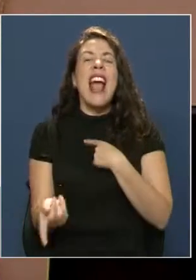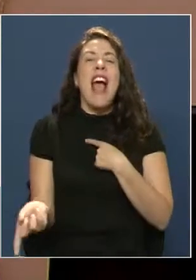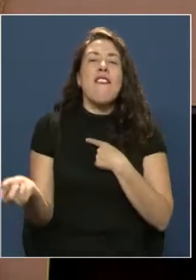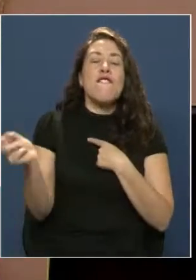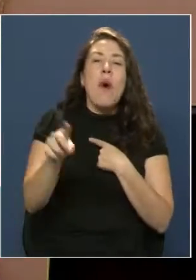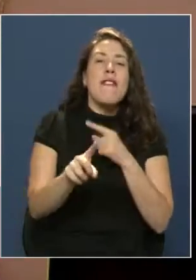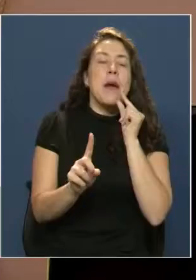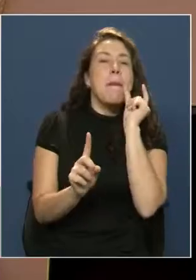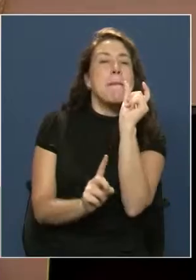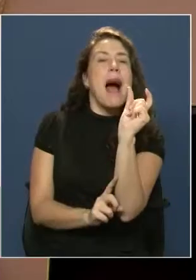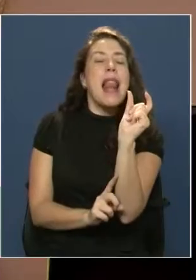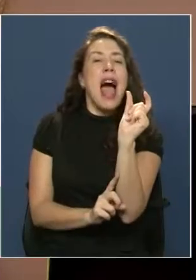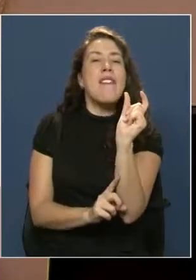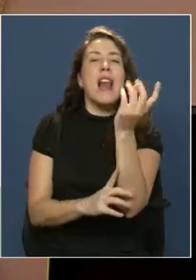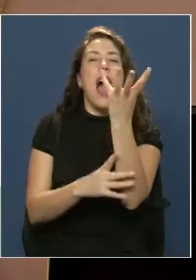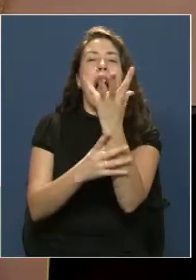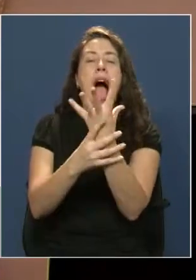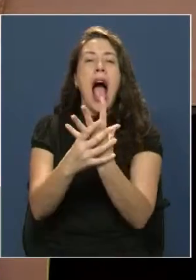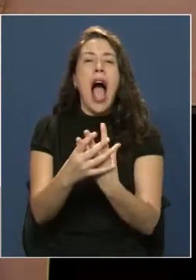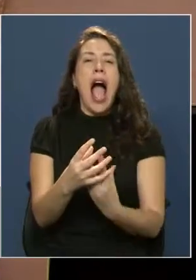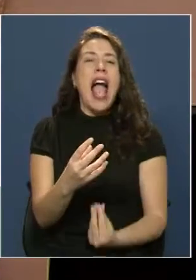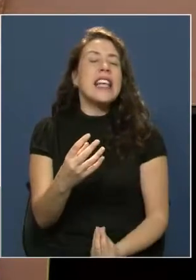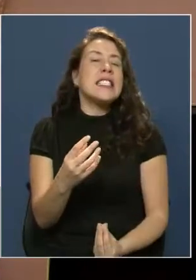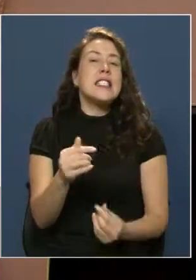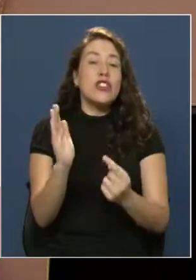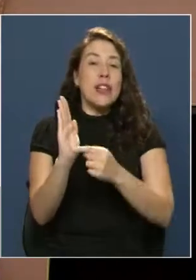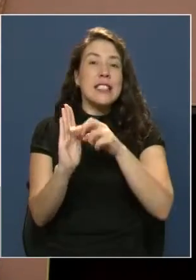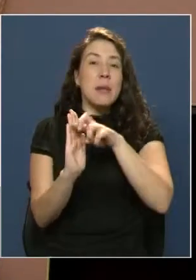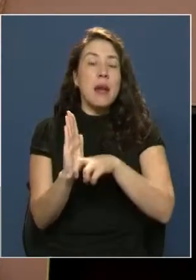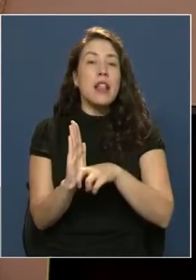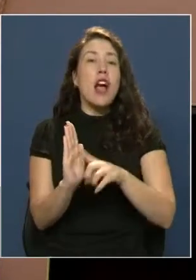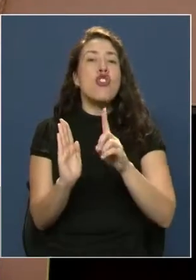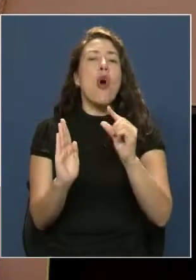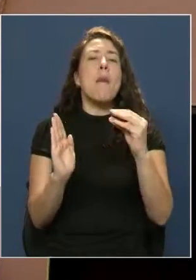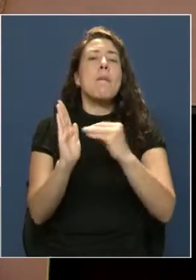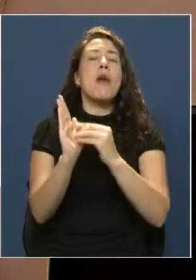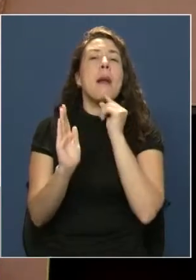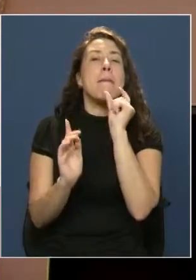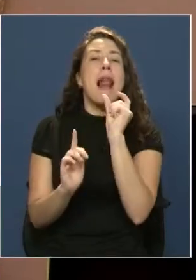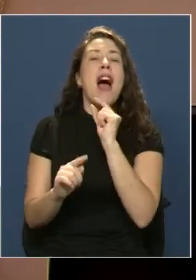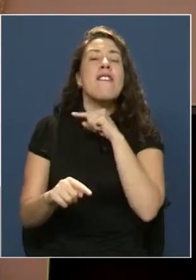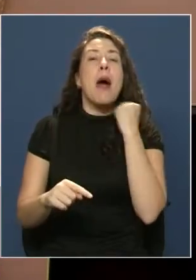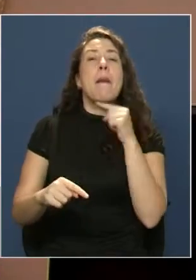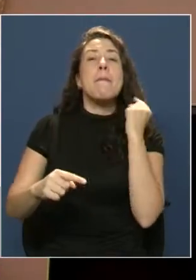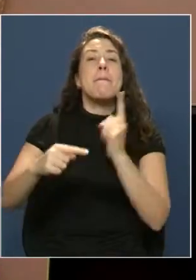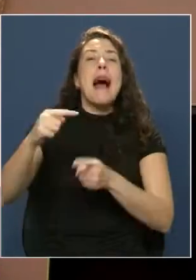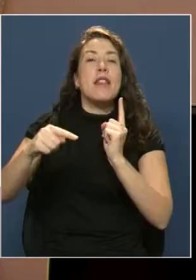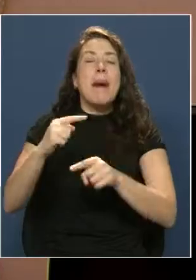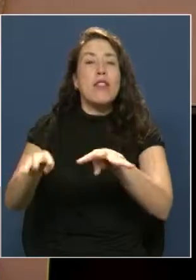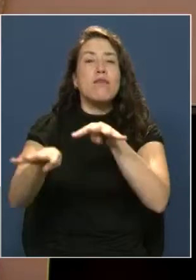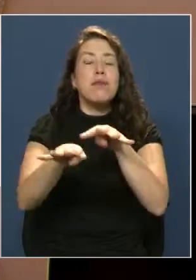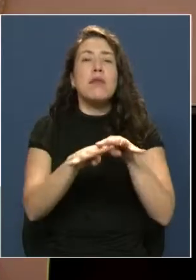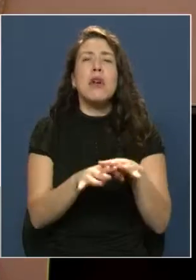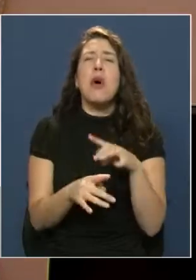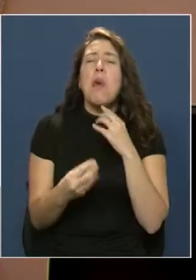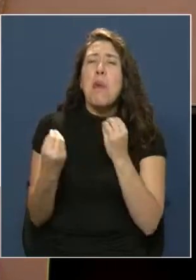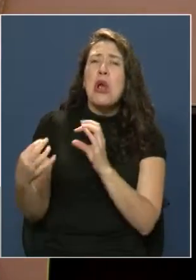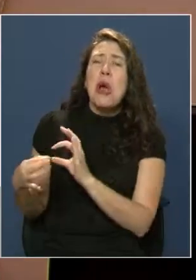la palabra extinción a este proyecto en vez de genocidio, ¿en base a